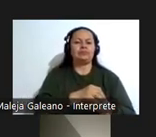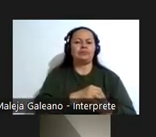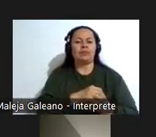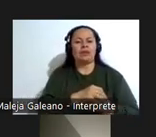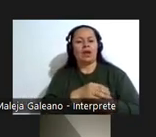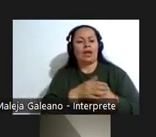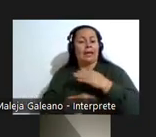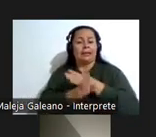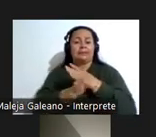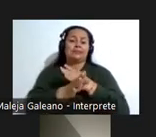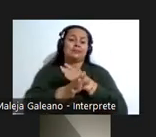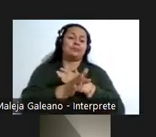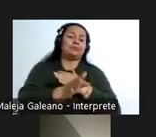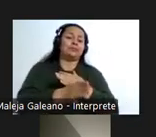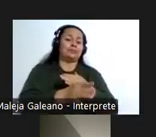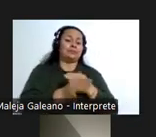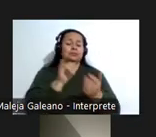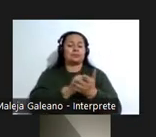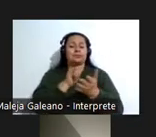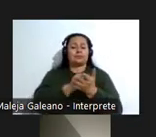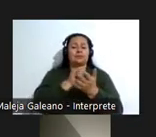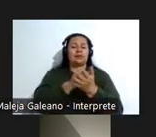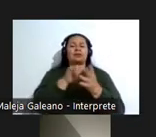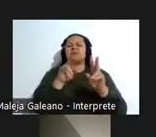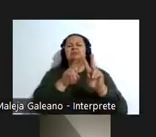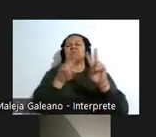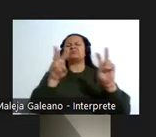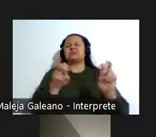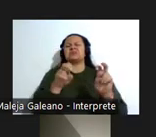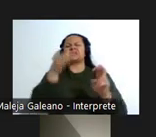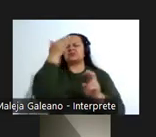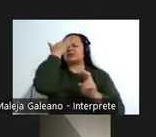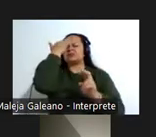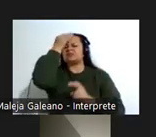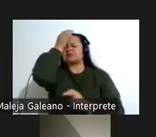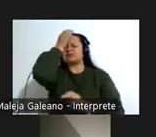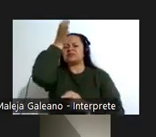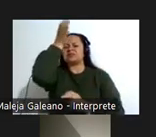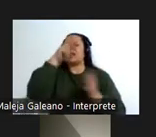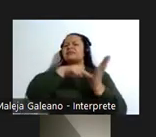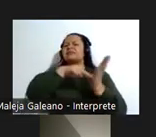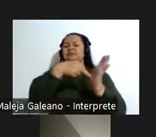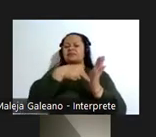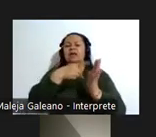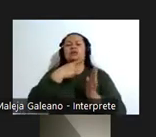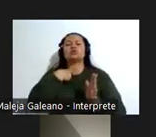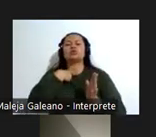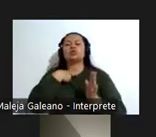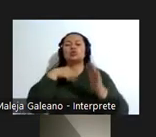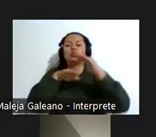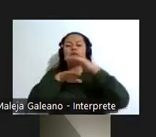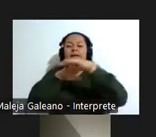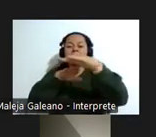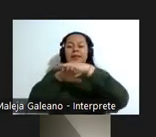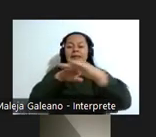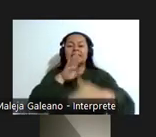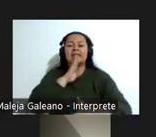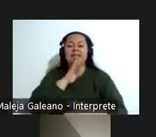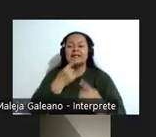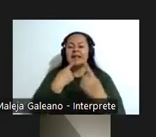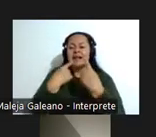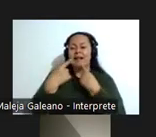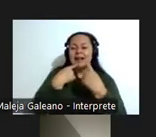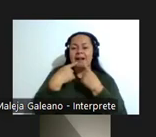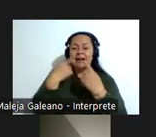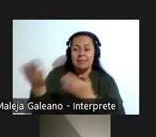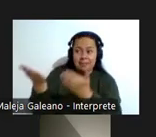Continuando entonces con esta idea sobre qué es el saber o qué son los saberes, me gustaría invitar a esta conversación un